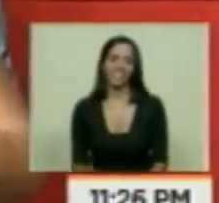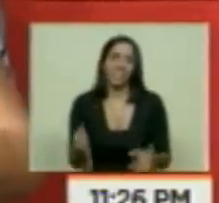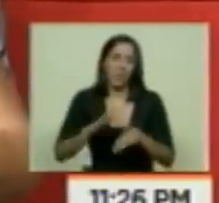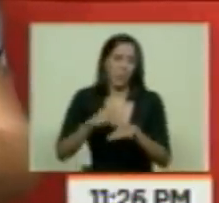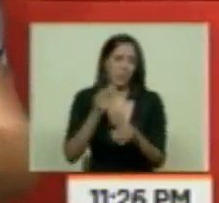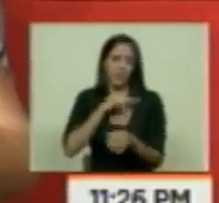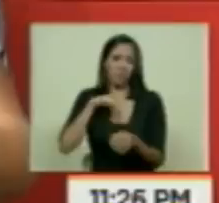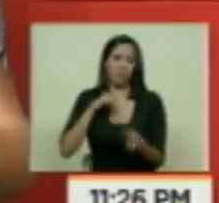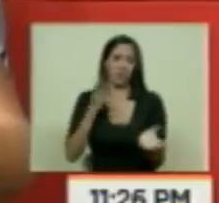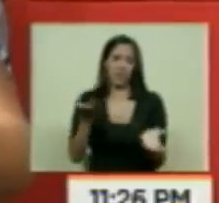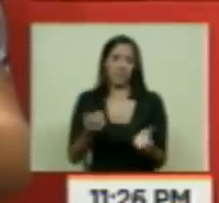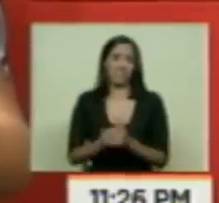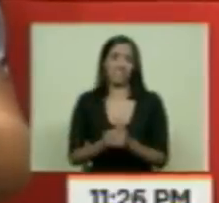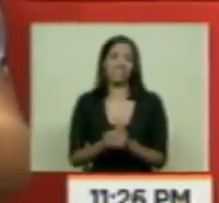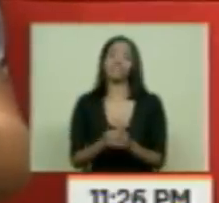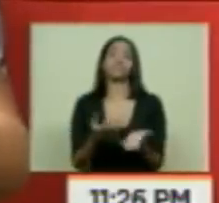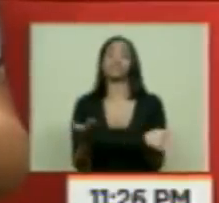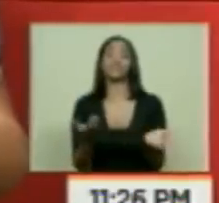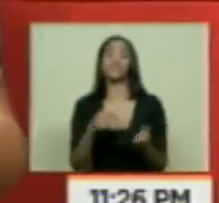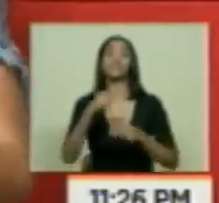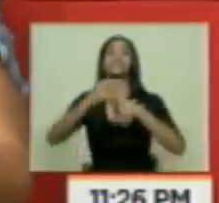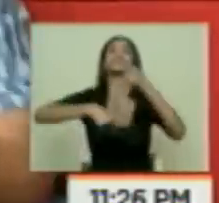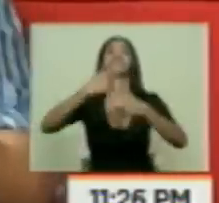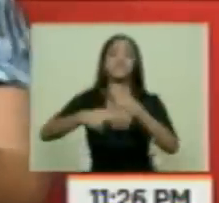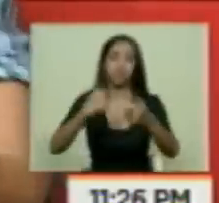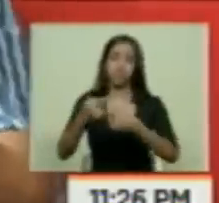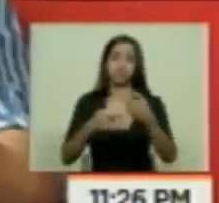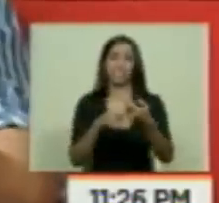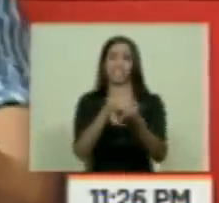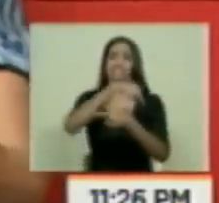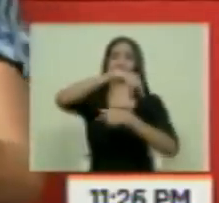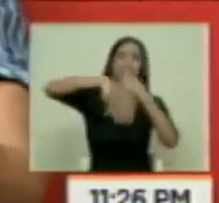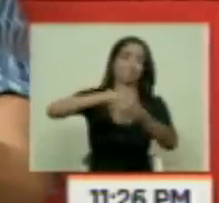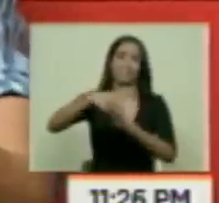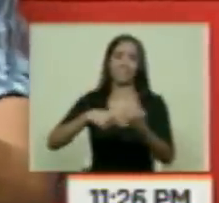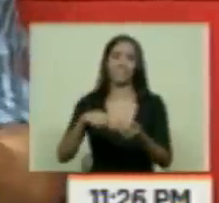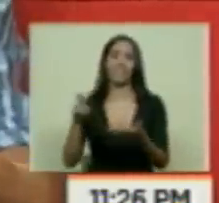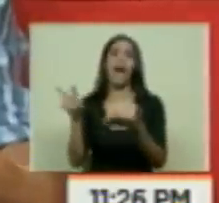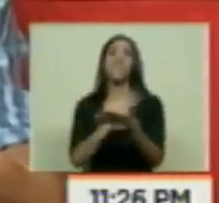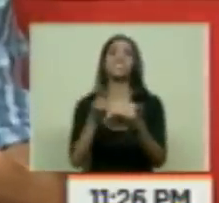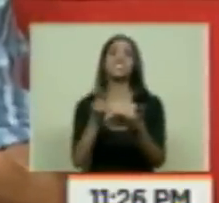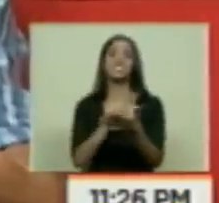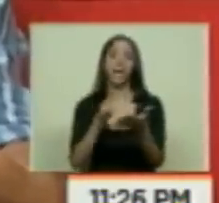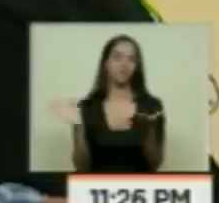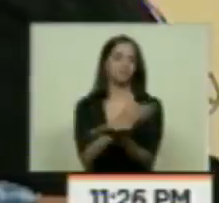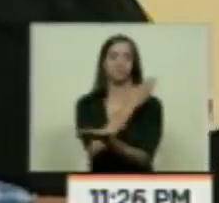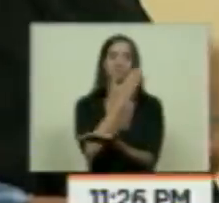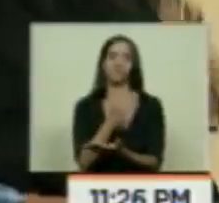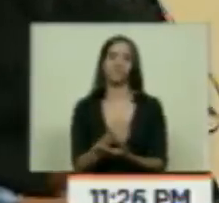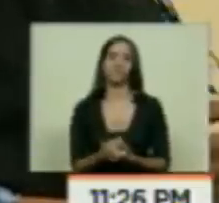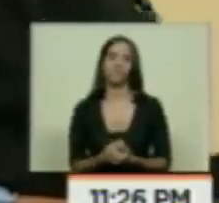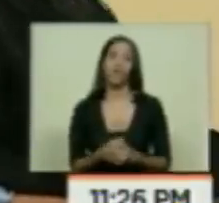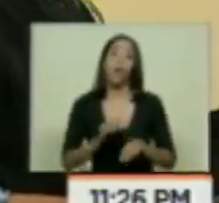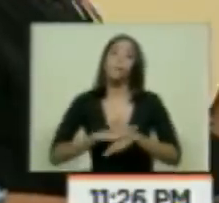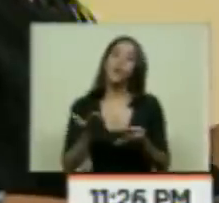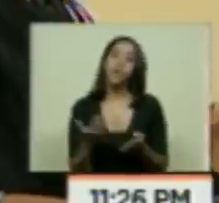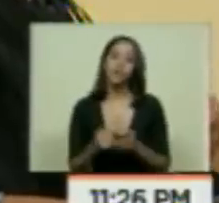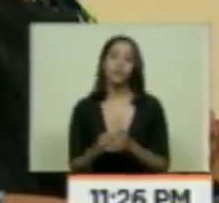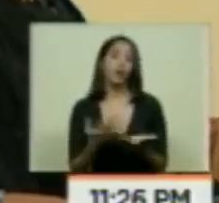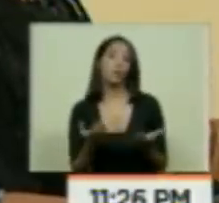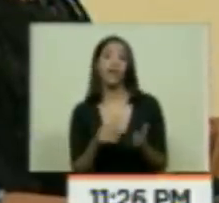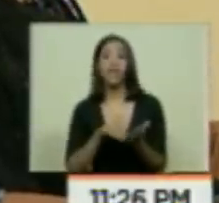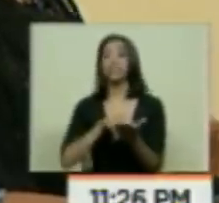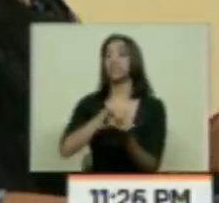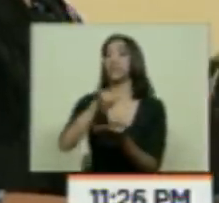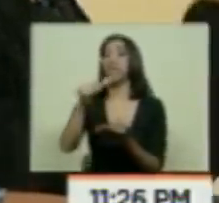nosotros que te han revolcado? No te la revolcaron, te la revolcaron la visa. ¿Por qué la revolcaron la visa? Bueno, porque la niña se iba con una visa de